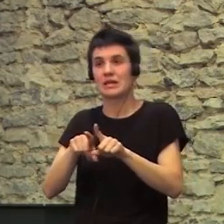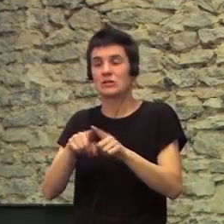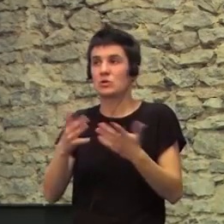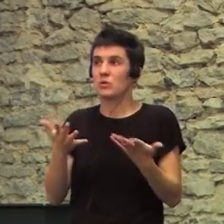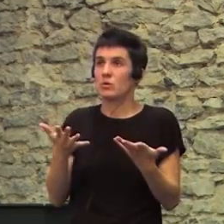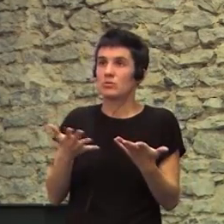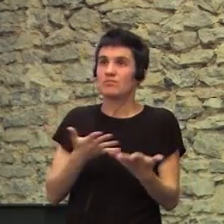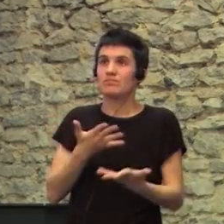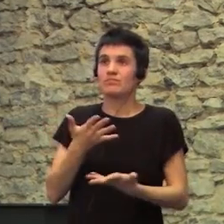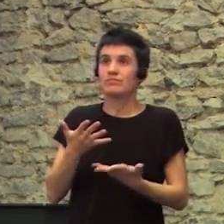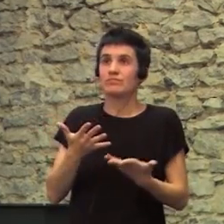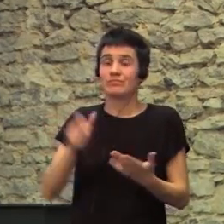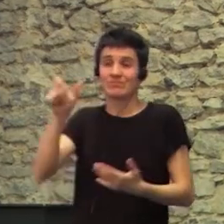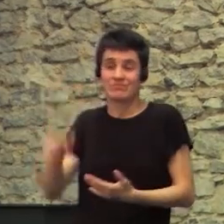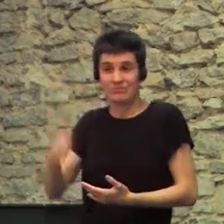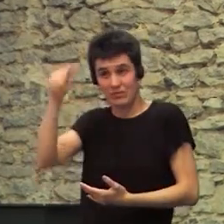puede... Foucault decía